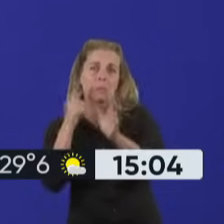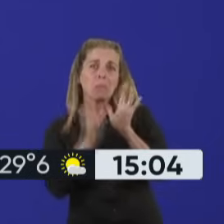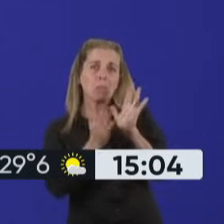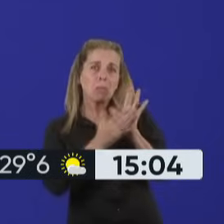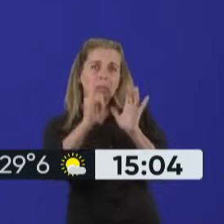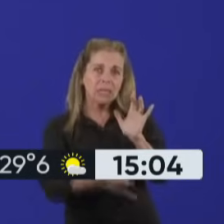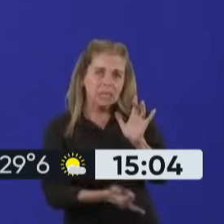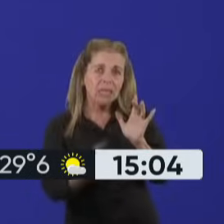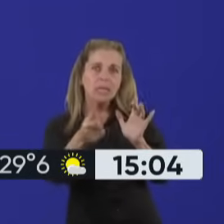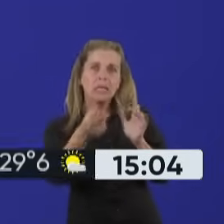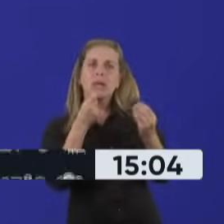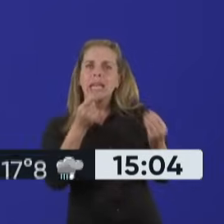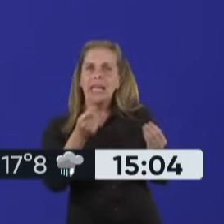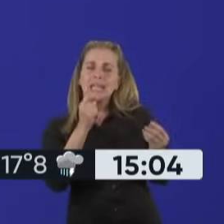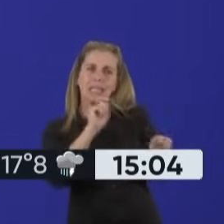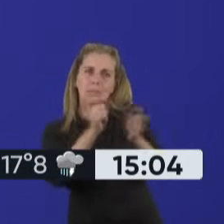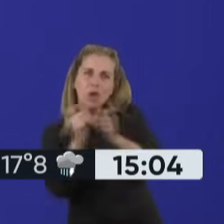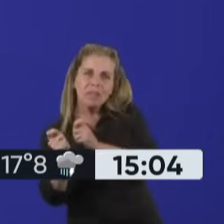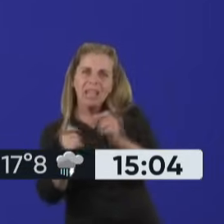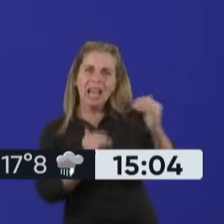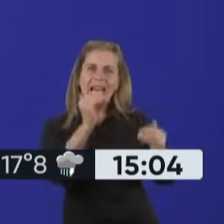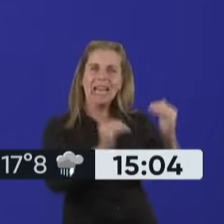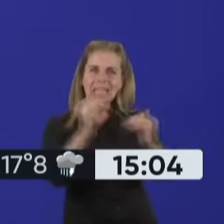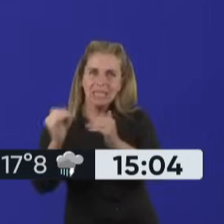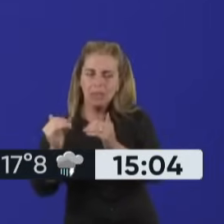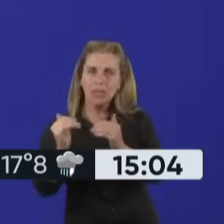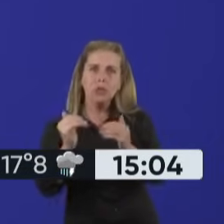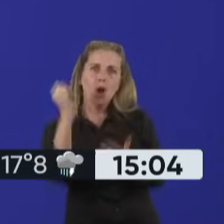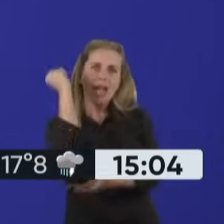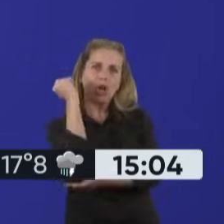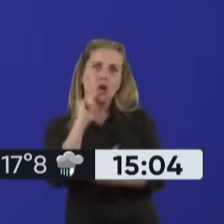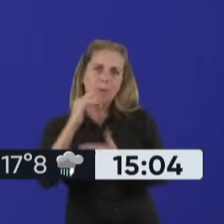si ustedes desregulan, crecen. A partir de...